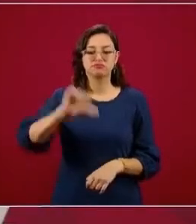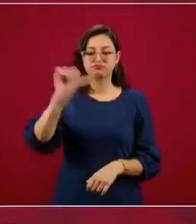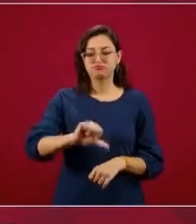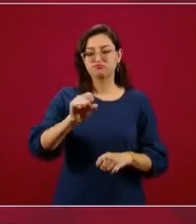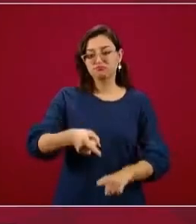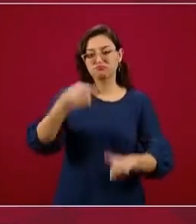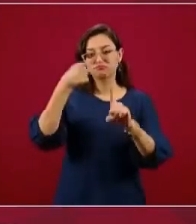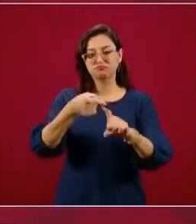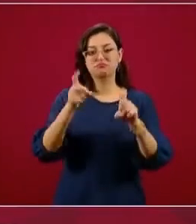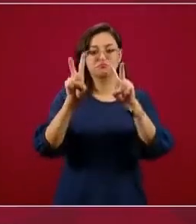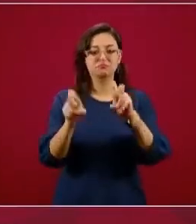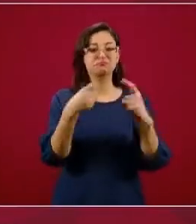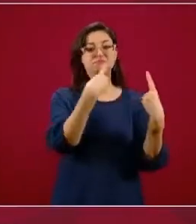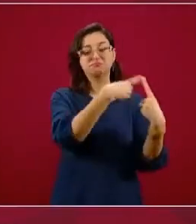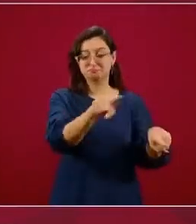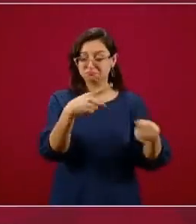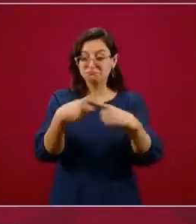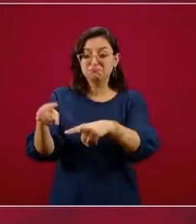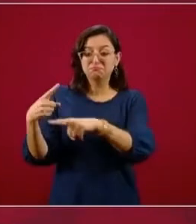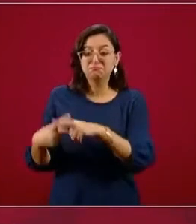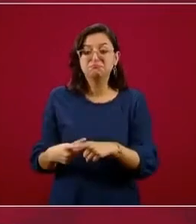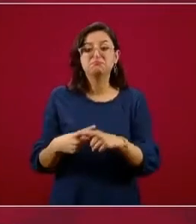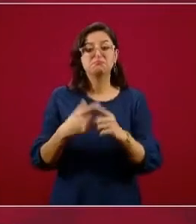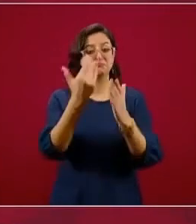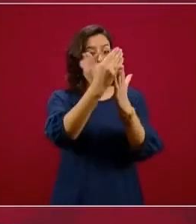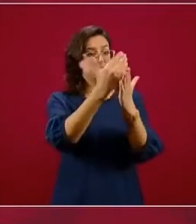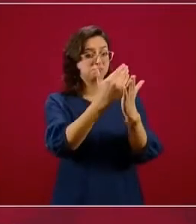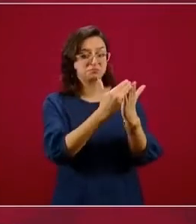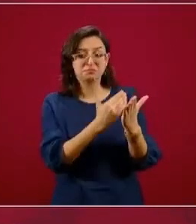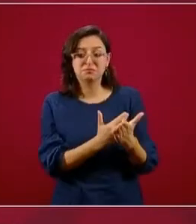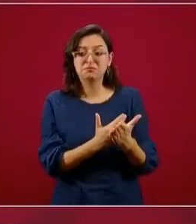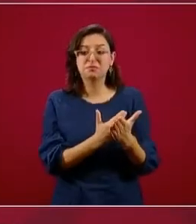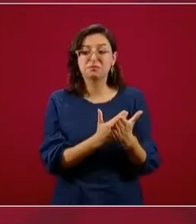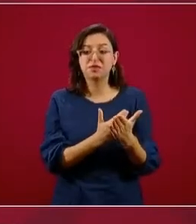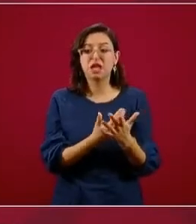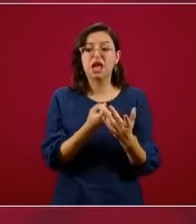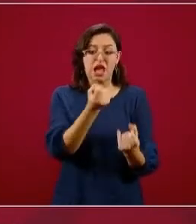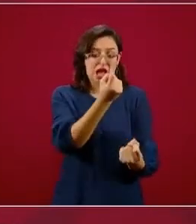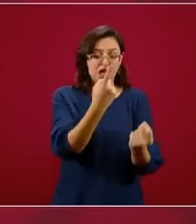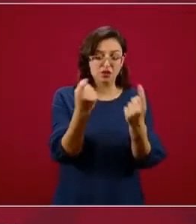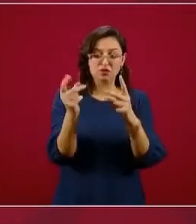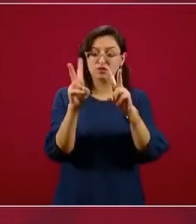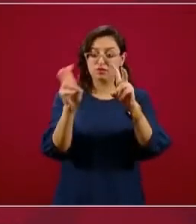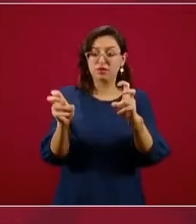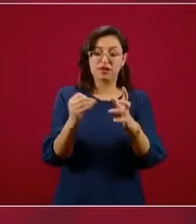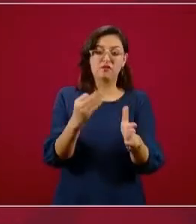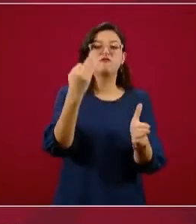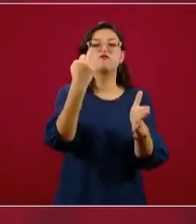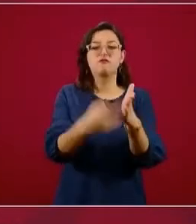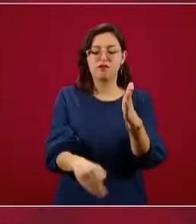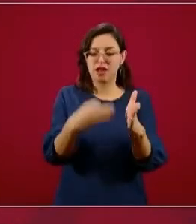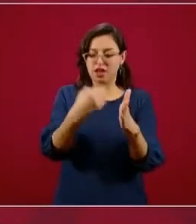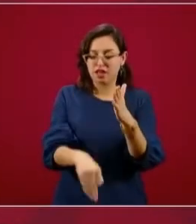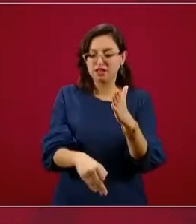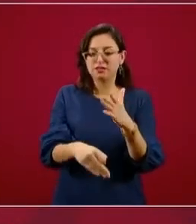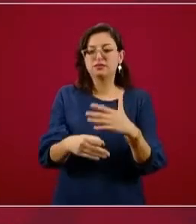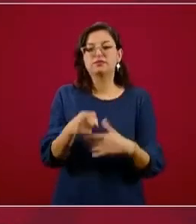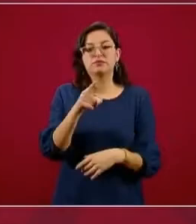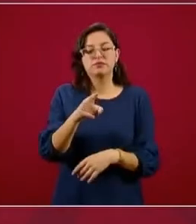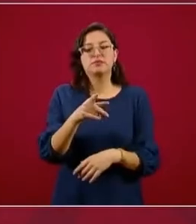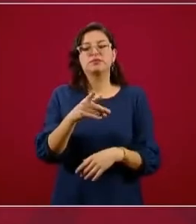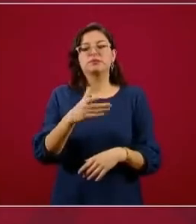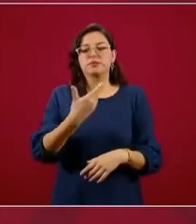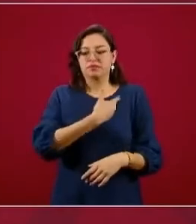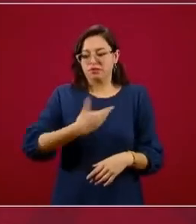cosas: el informe técnico, algunos elementos que estaban pendientes de comentar. Específicamente al presidente le